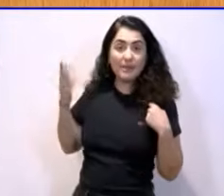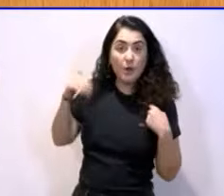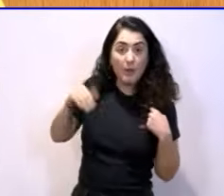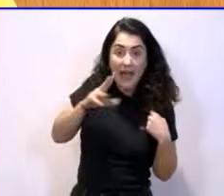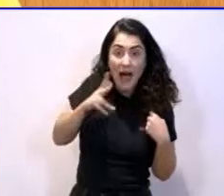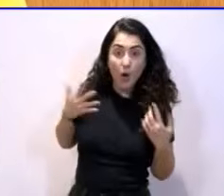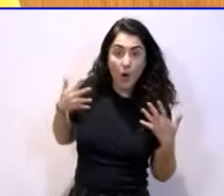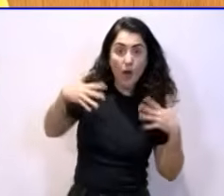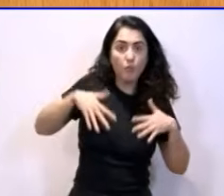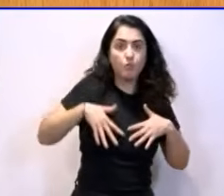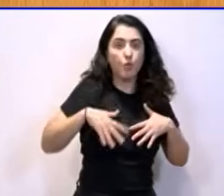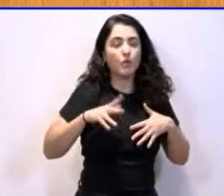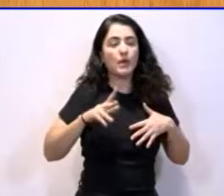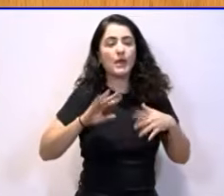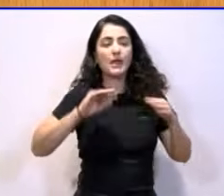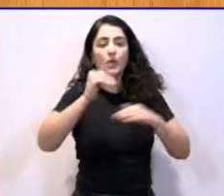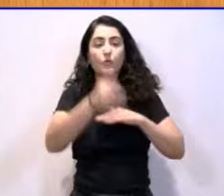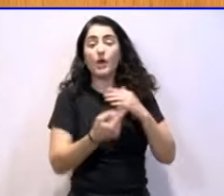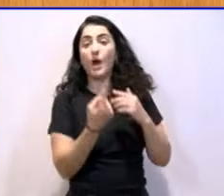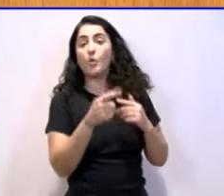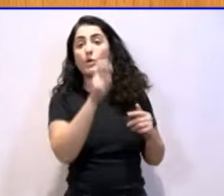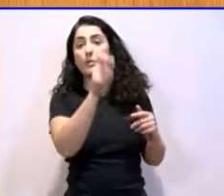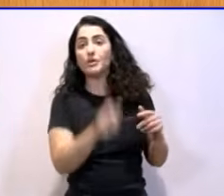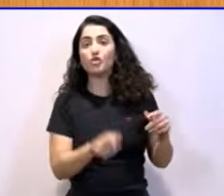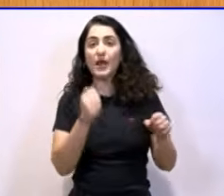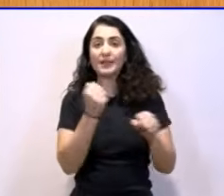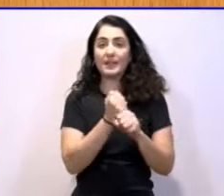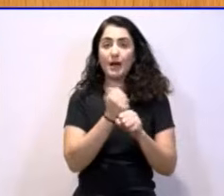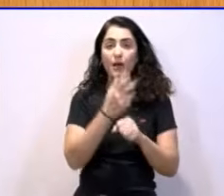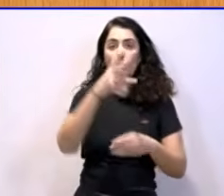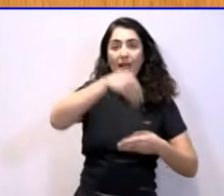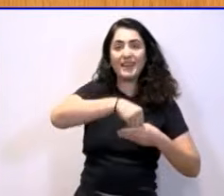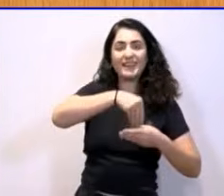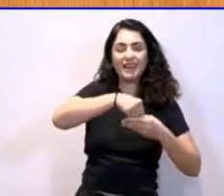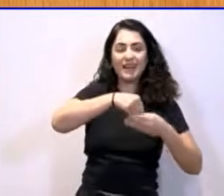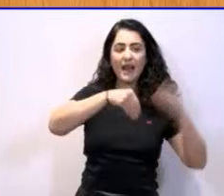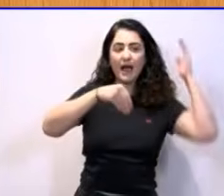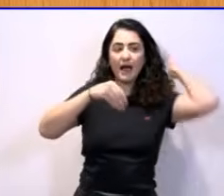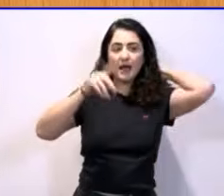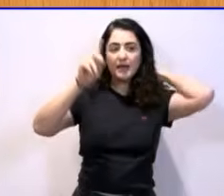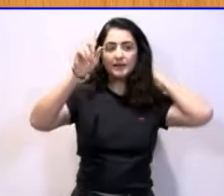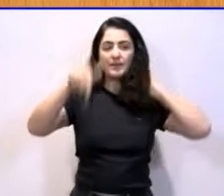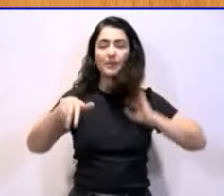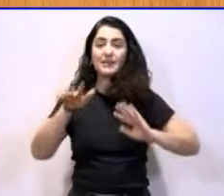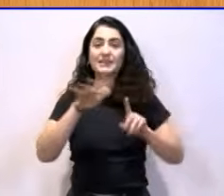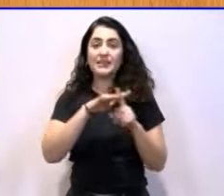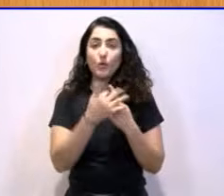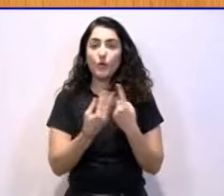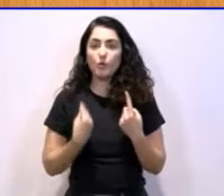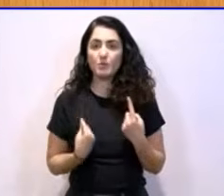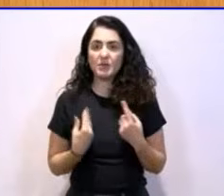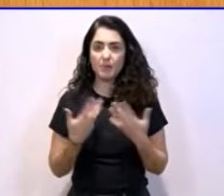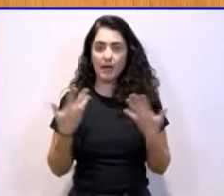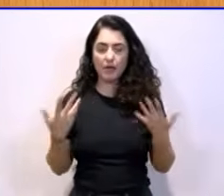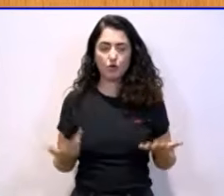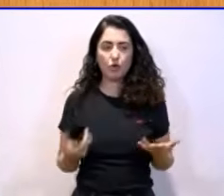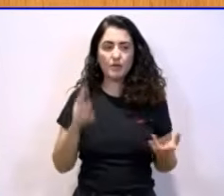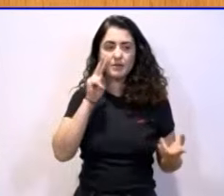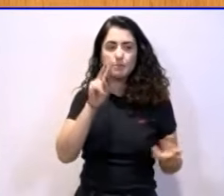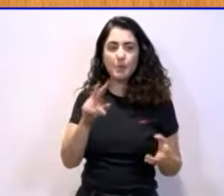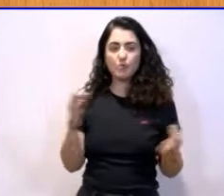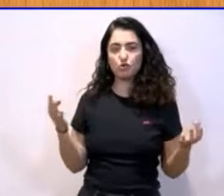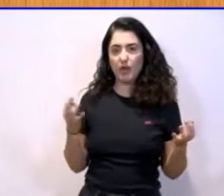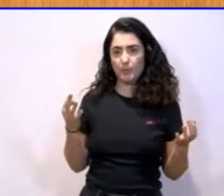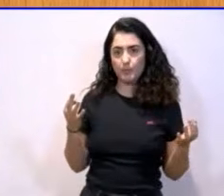cuando salía fuera, había alguna trabajadora interina que también están en esta situación, y en definitiva lo que nos encontramos es nuevamente